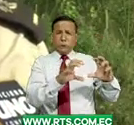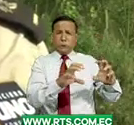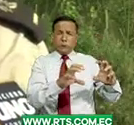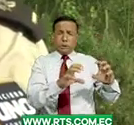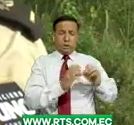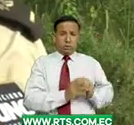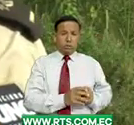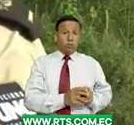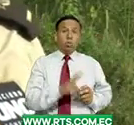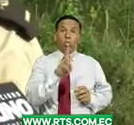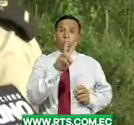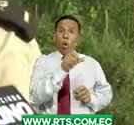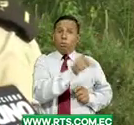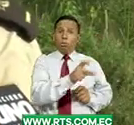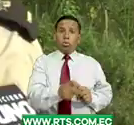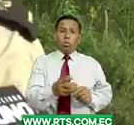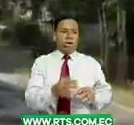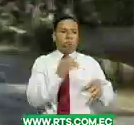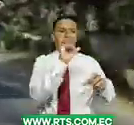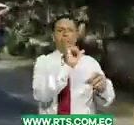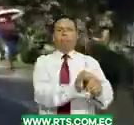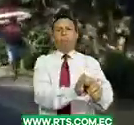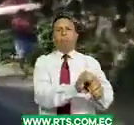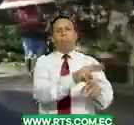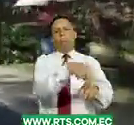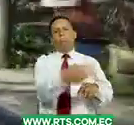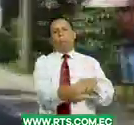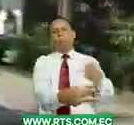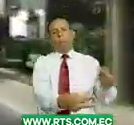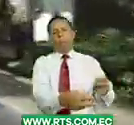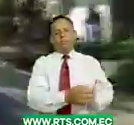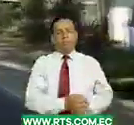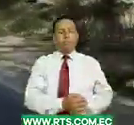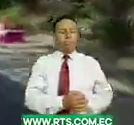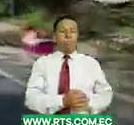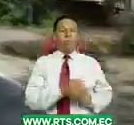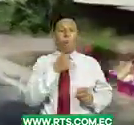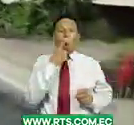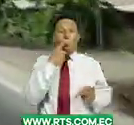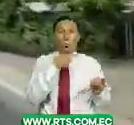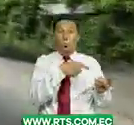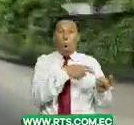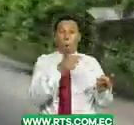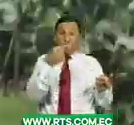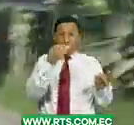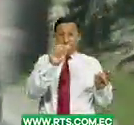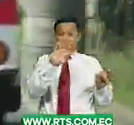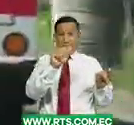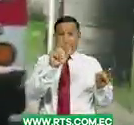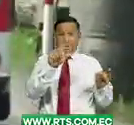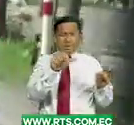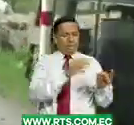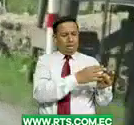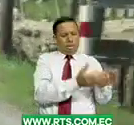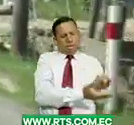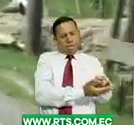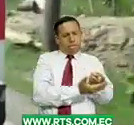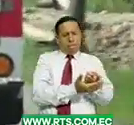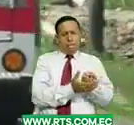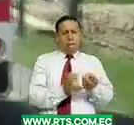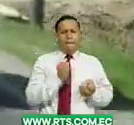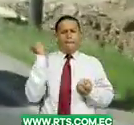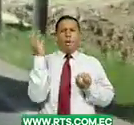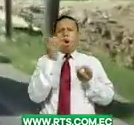dentro de la mina 2 personas se quedan atrapadas. Aún con vida, Gavilanes fue conducido de urgencia hacia el hospital del Cantón El Guabo, pero